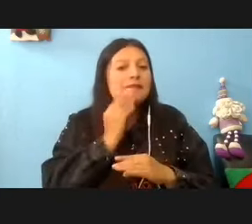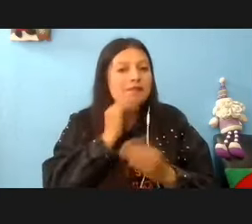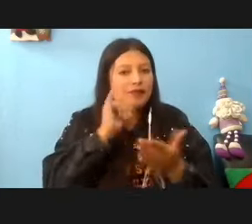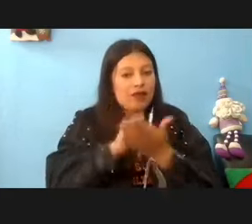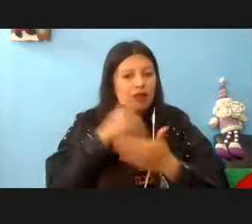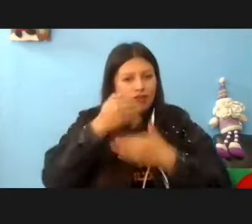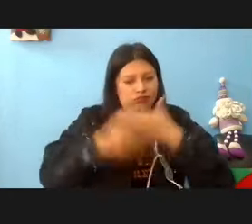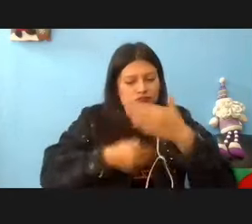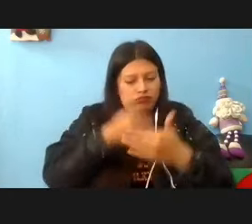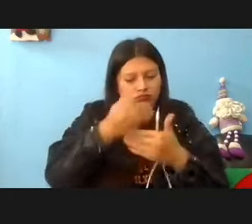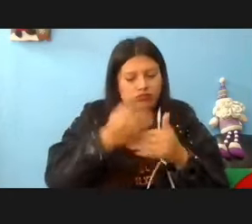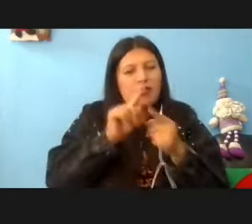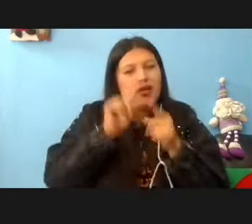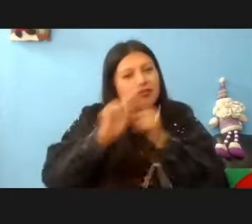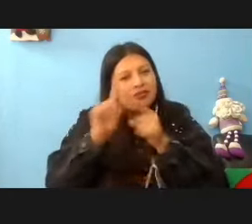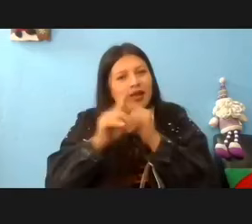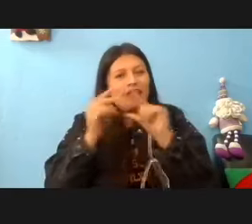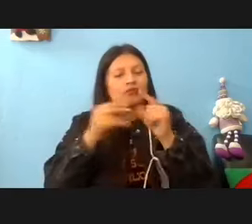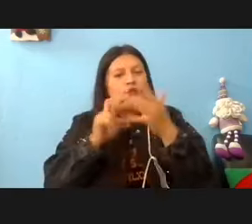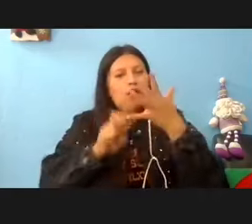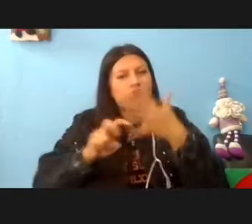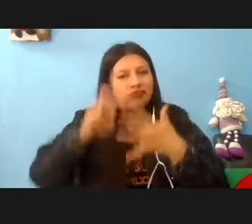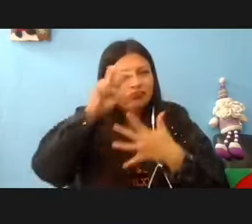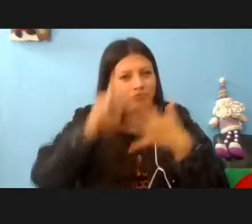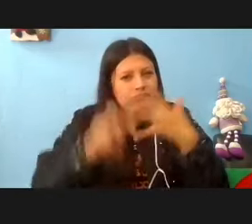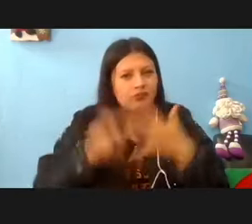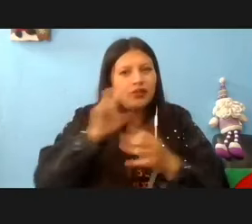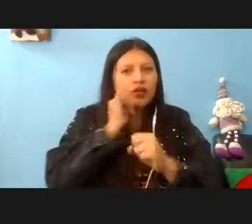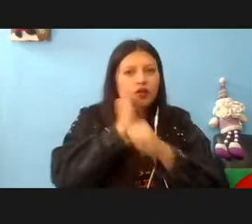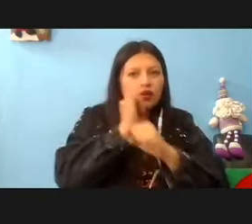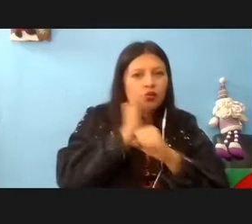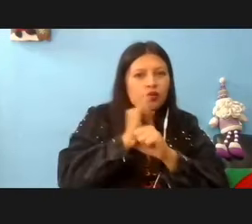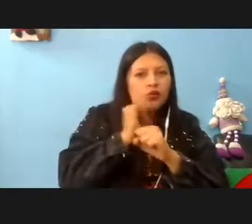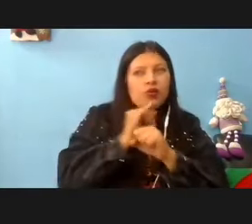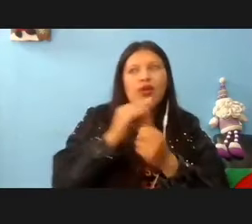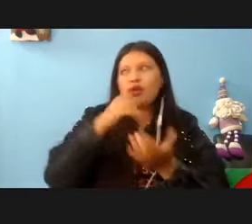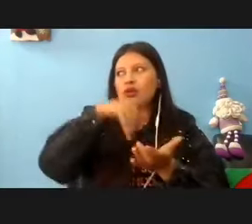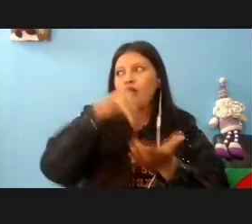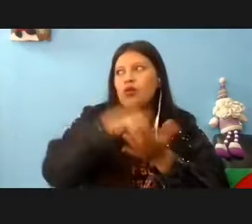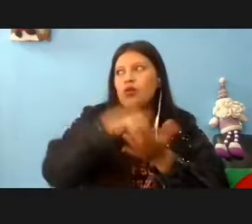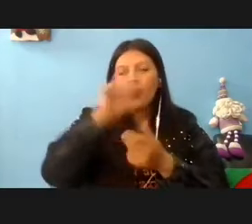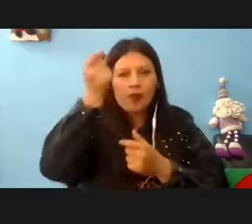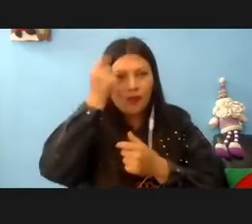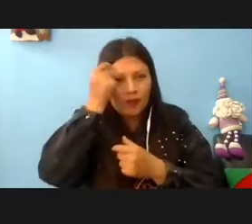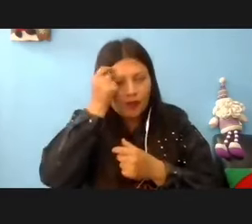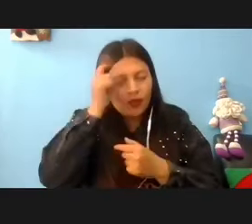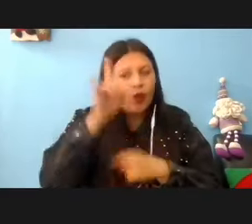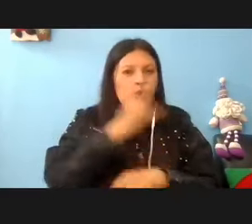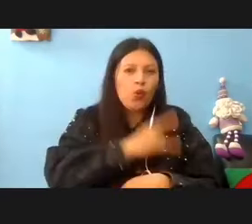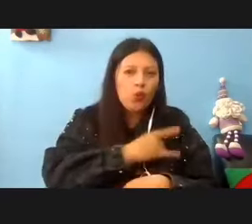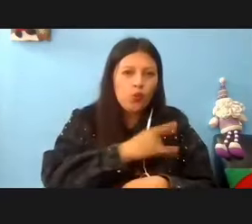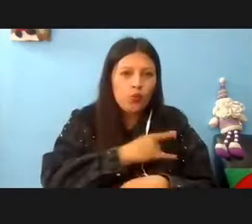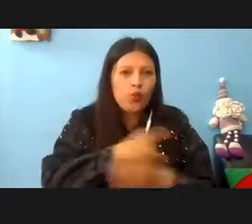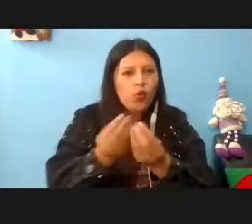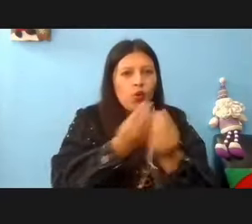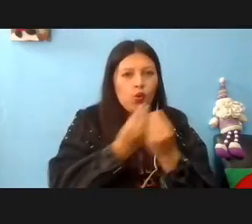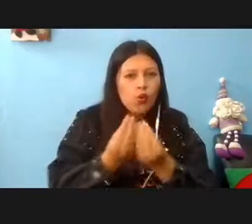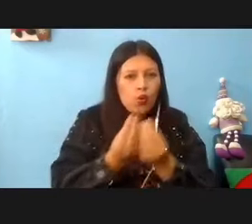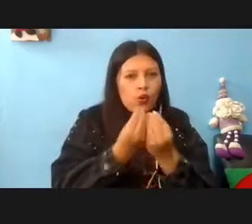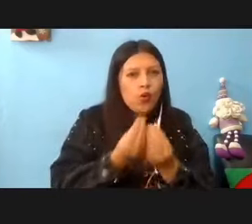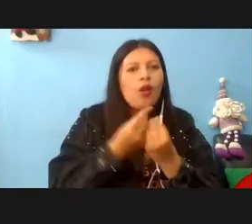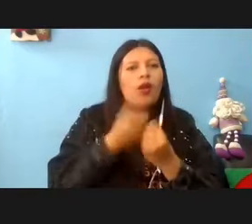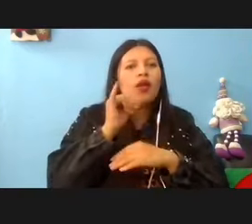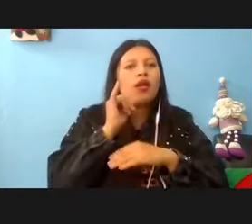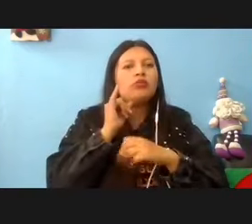venido andando de distinto nivel, desde institucional, como los centros de memoria, o universitarios, o grupos y colectivos, hasta